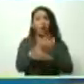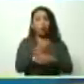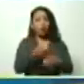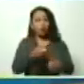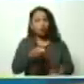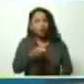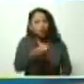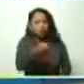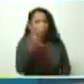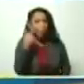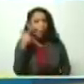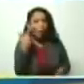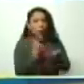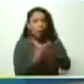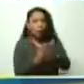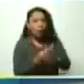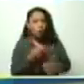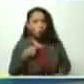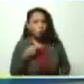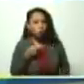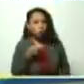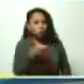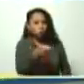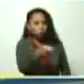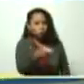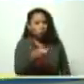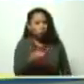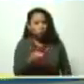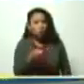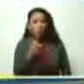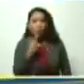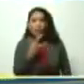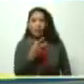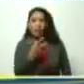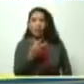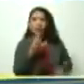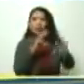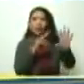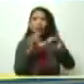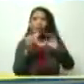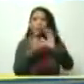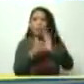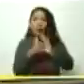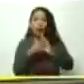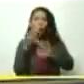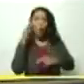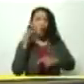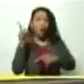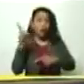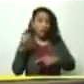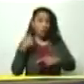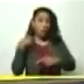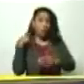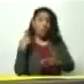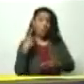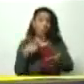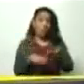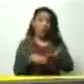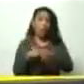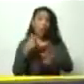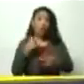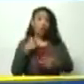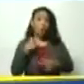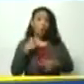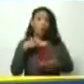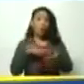la tarjeta del si y en vez de tener 70 mil bolívares que era lo que debía tener yo le